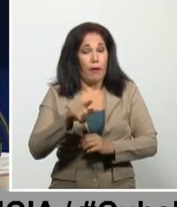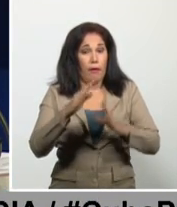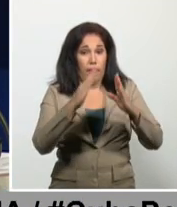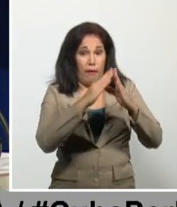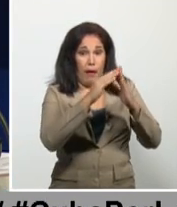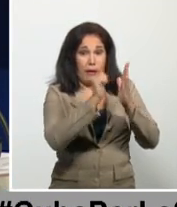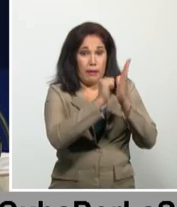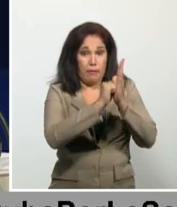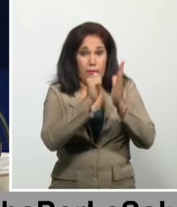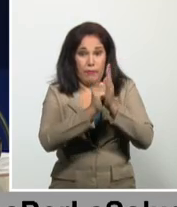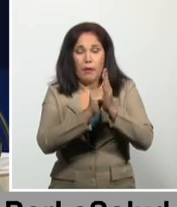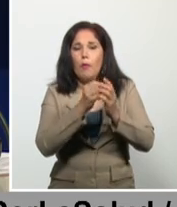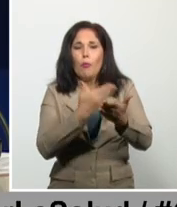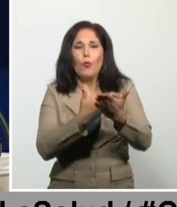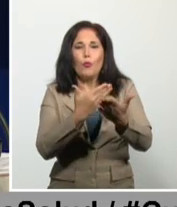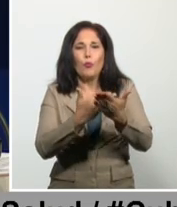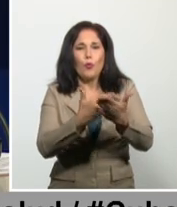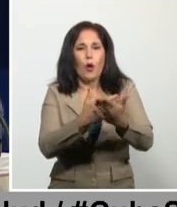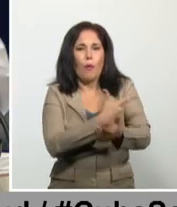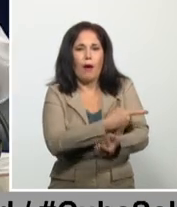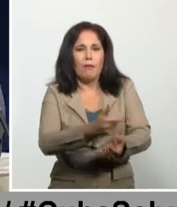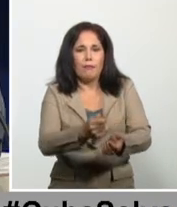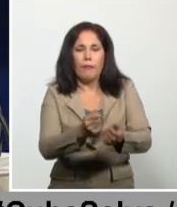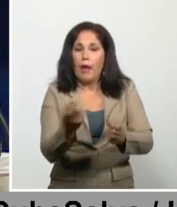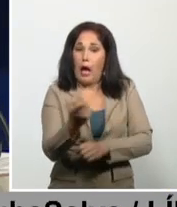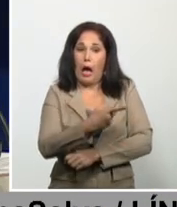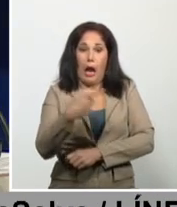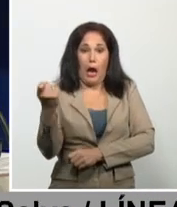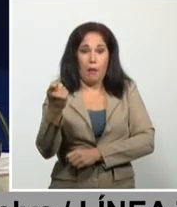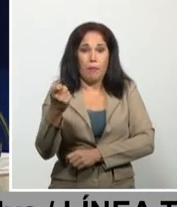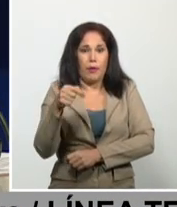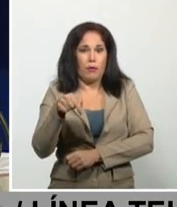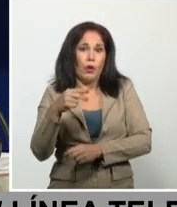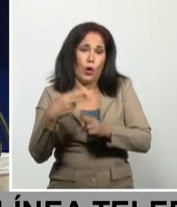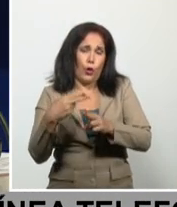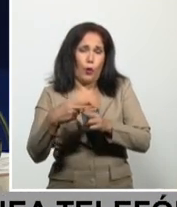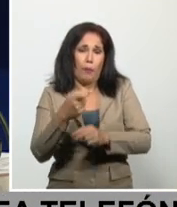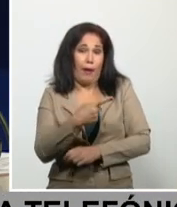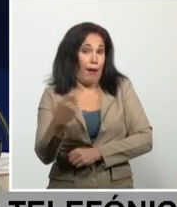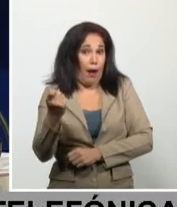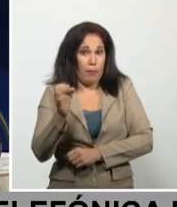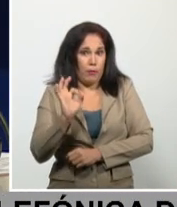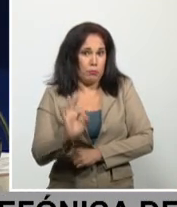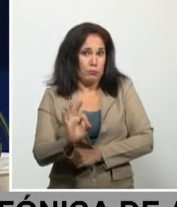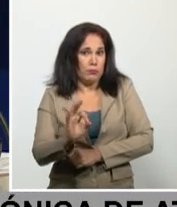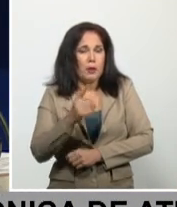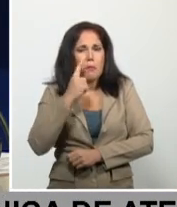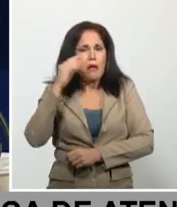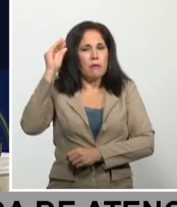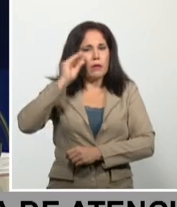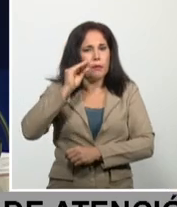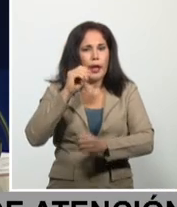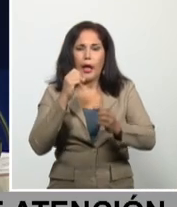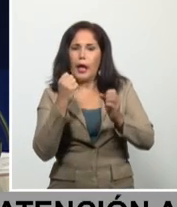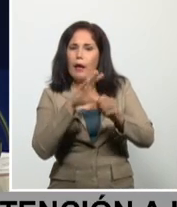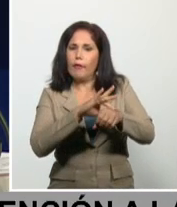test rápido, que es más rápido, su nombre lo dice, es más rápido, es